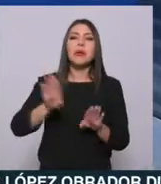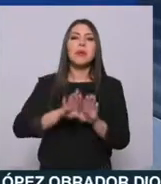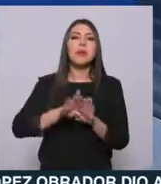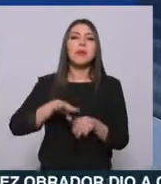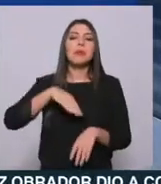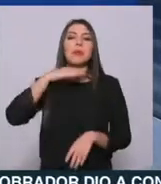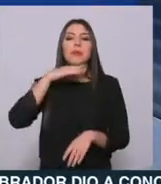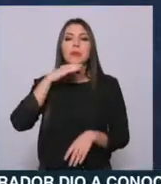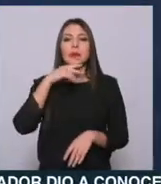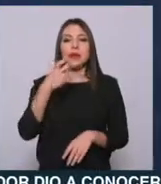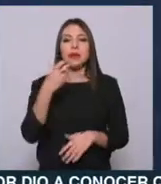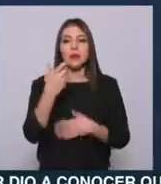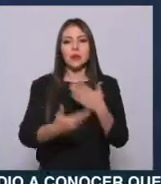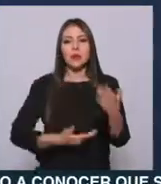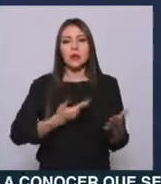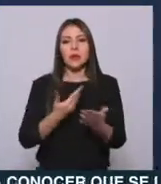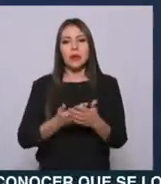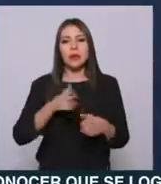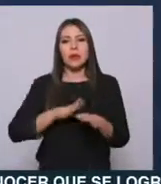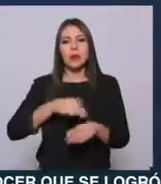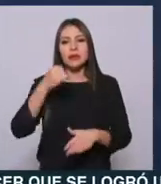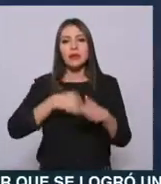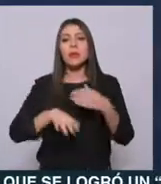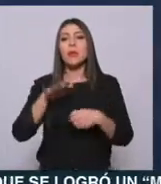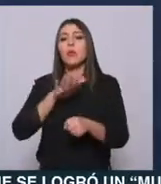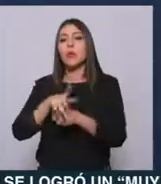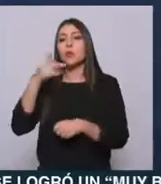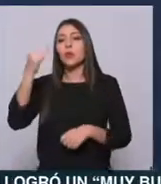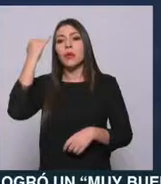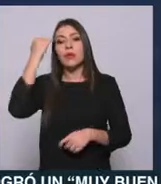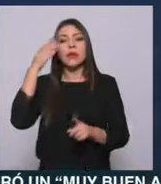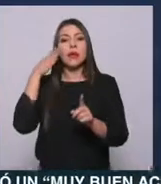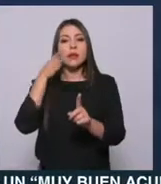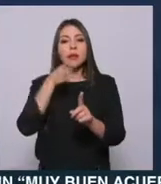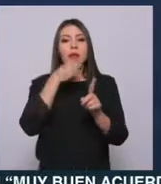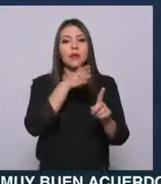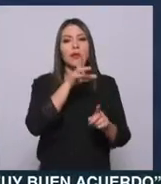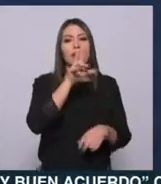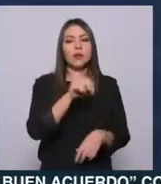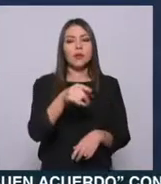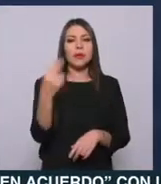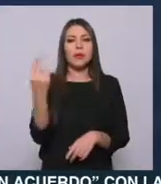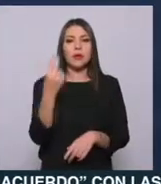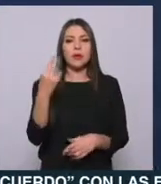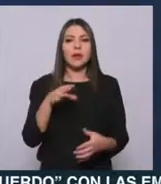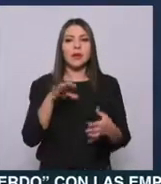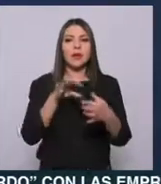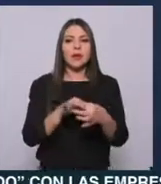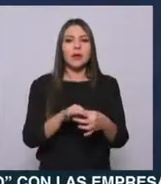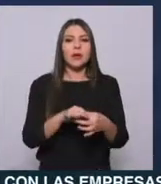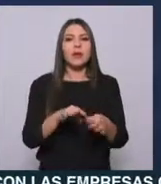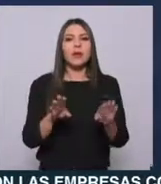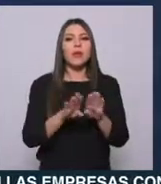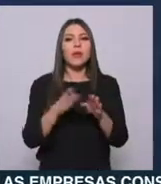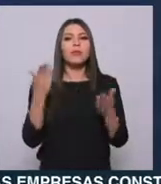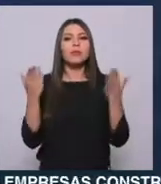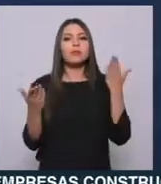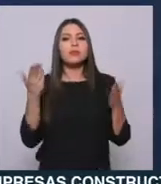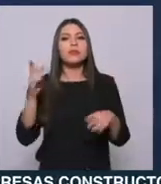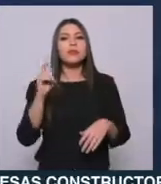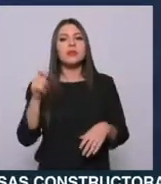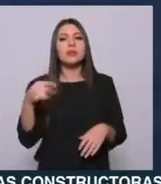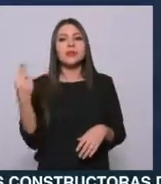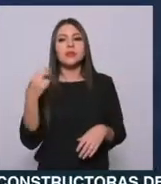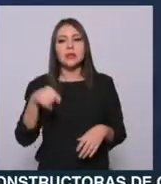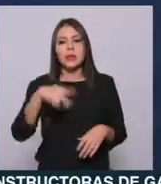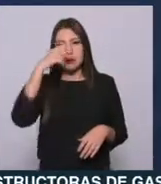iniciativa que va mucho más allá de un tema ideológico, va hacia a caminar en cuanto a los contrapesos que este país